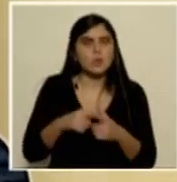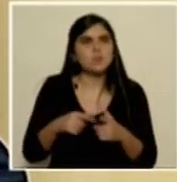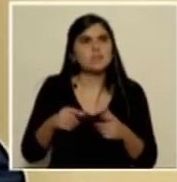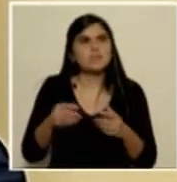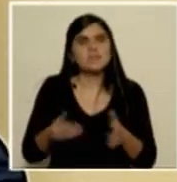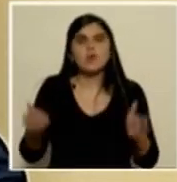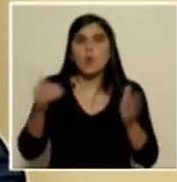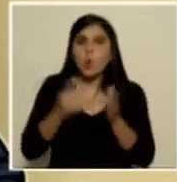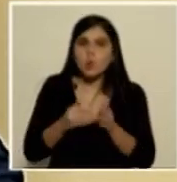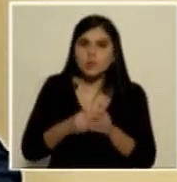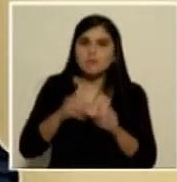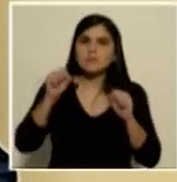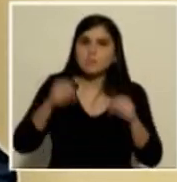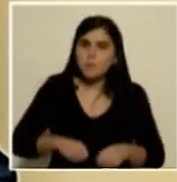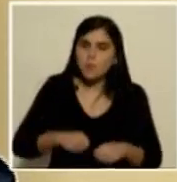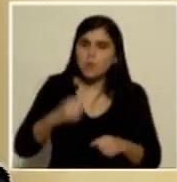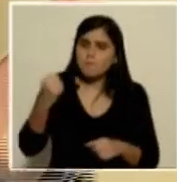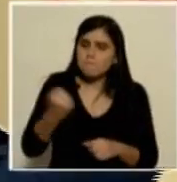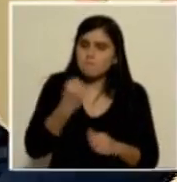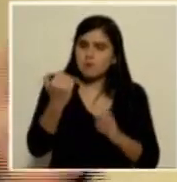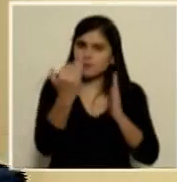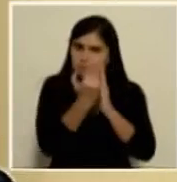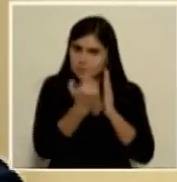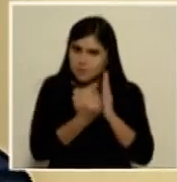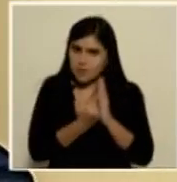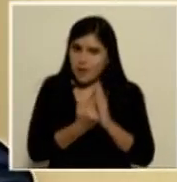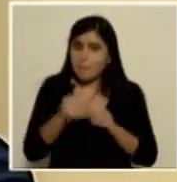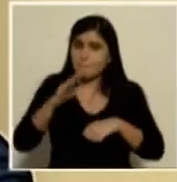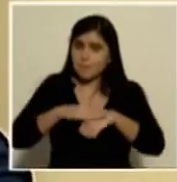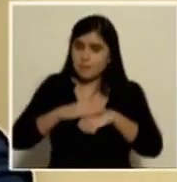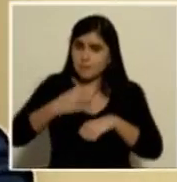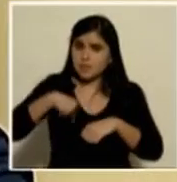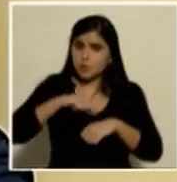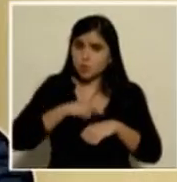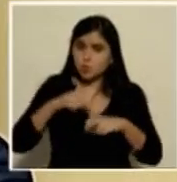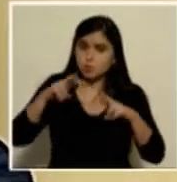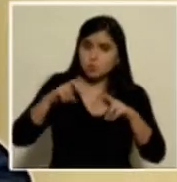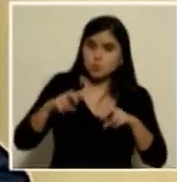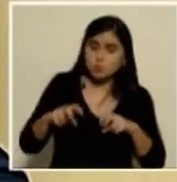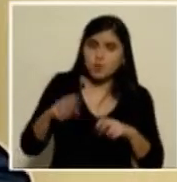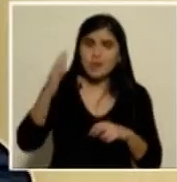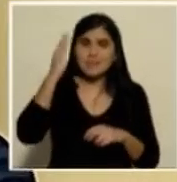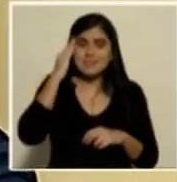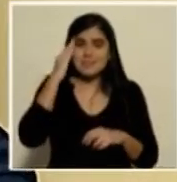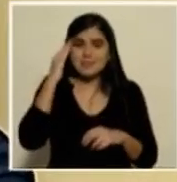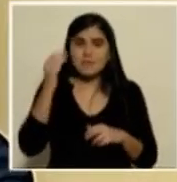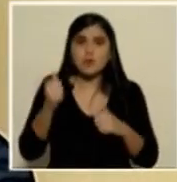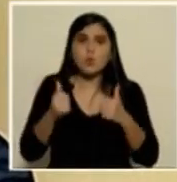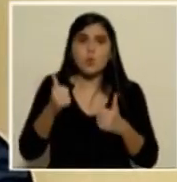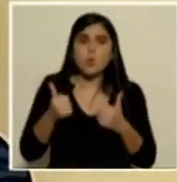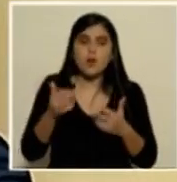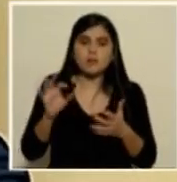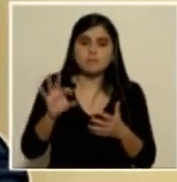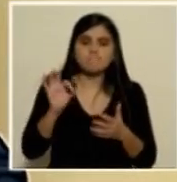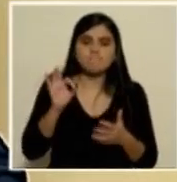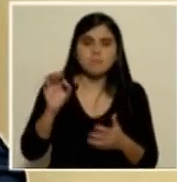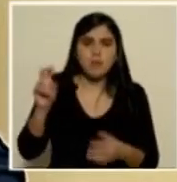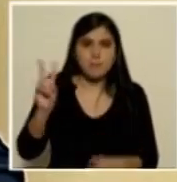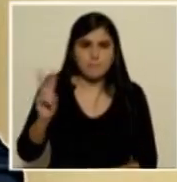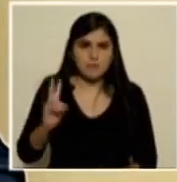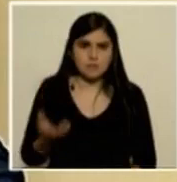permita retomar el control de los casos. También el ministro hace ya varios días, y ha venido insistiendo,